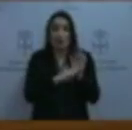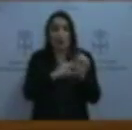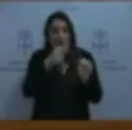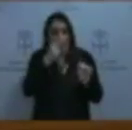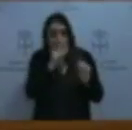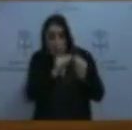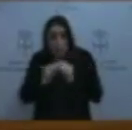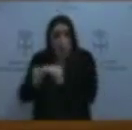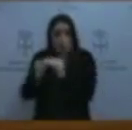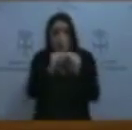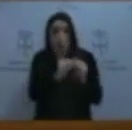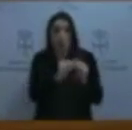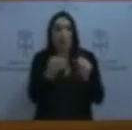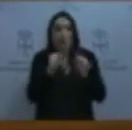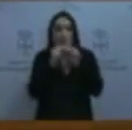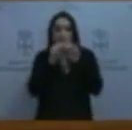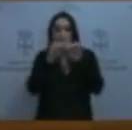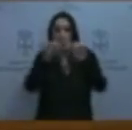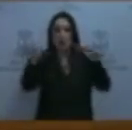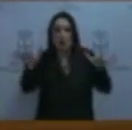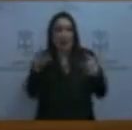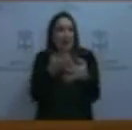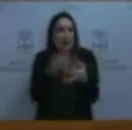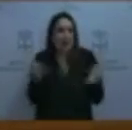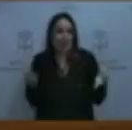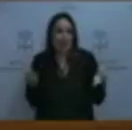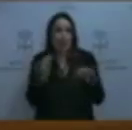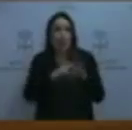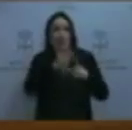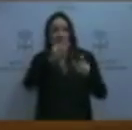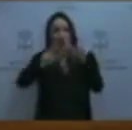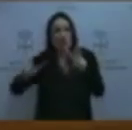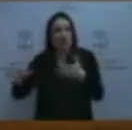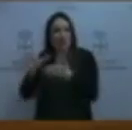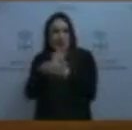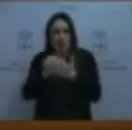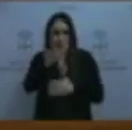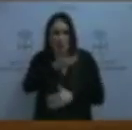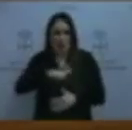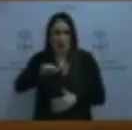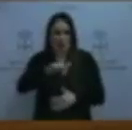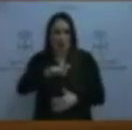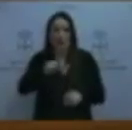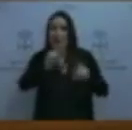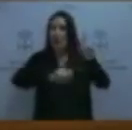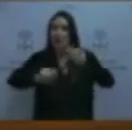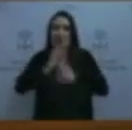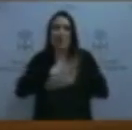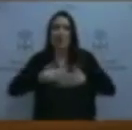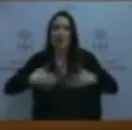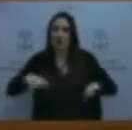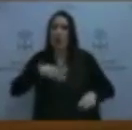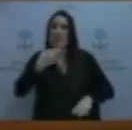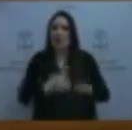común sean divulgados de forma efectiva a todos los vecinos y las vecinas de la comarca, que cualquier asociación pueda